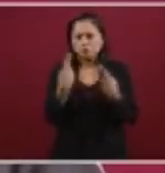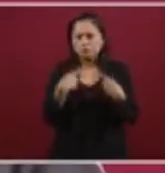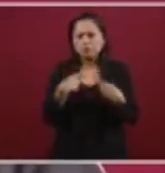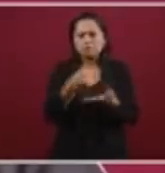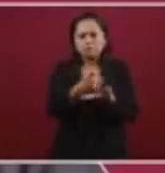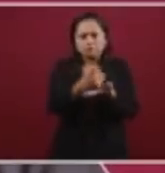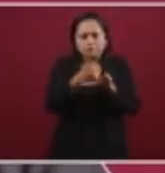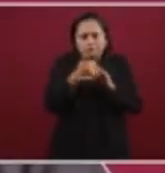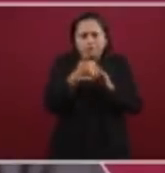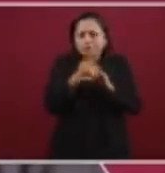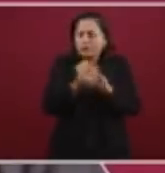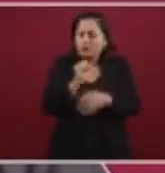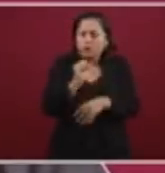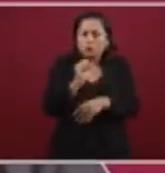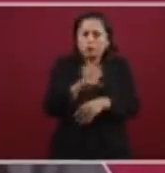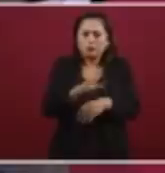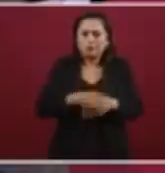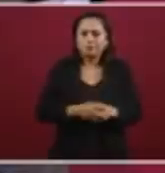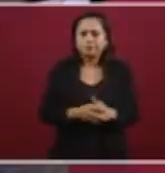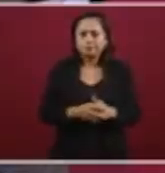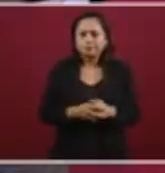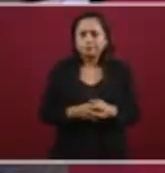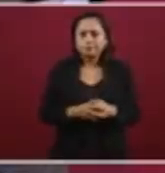este es un mensaje para